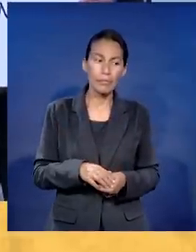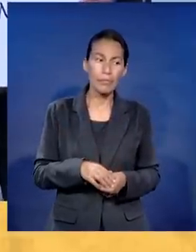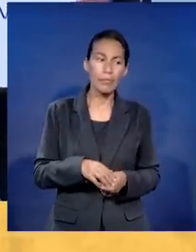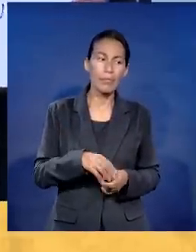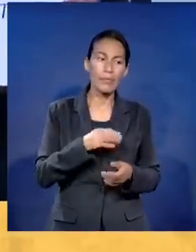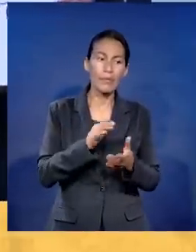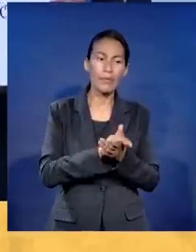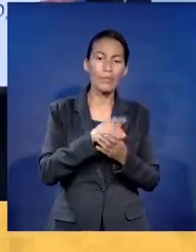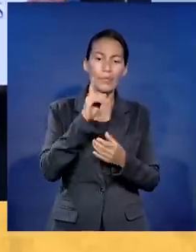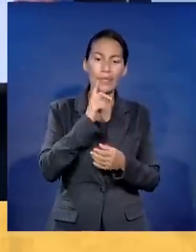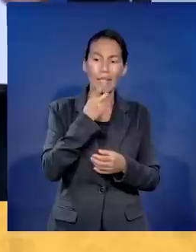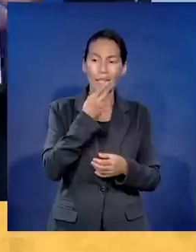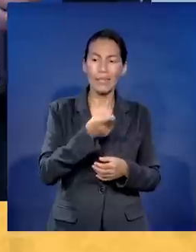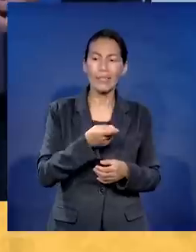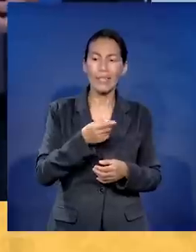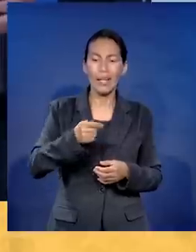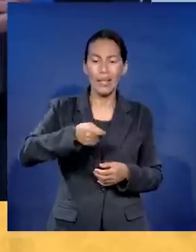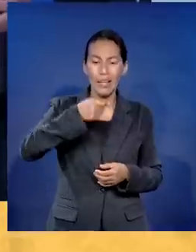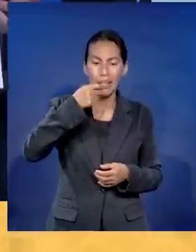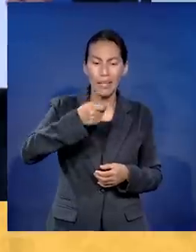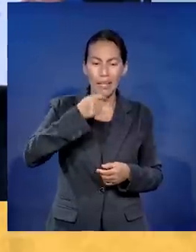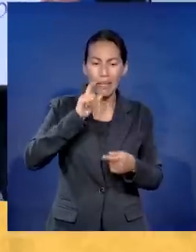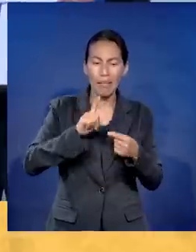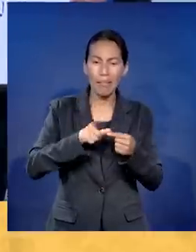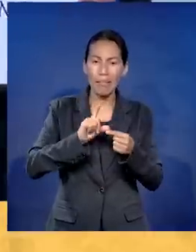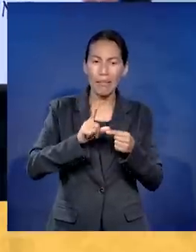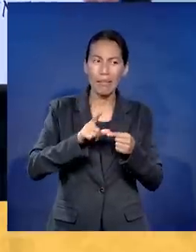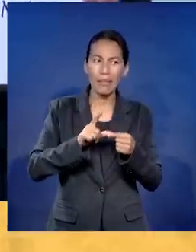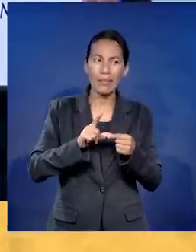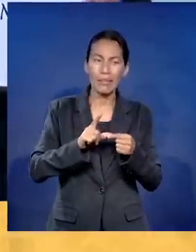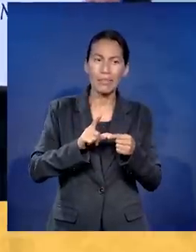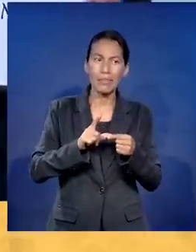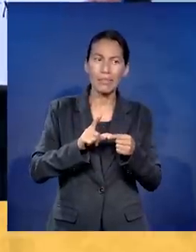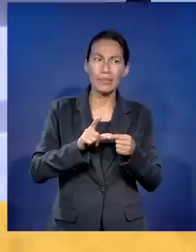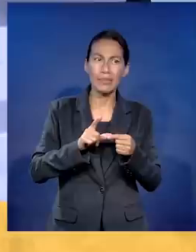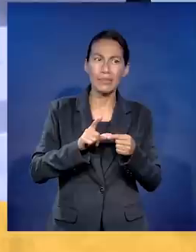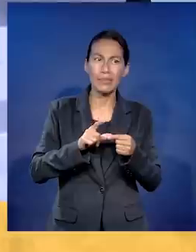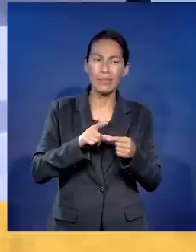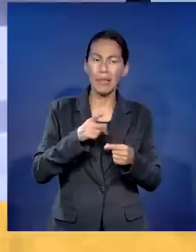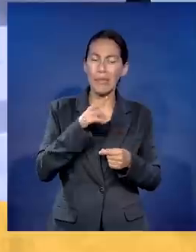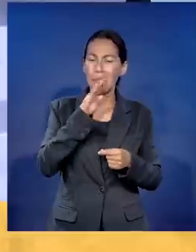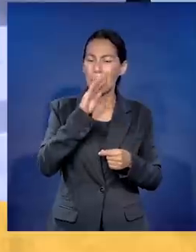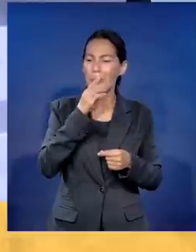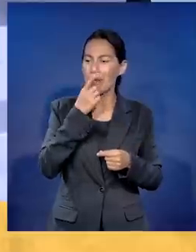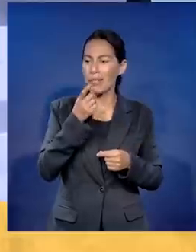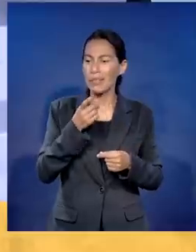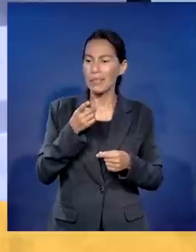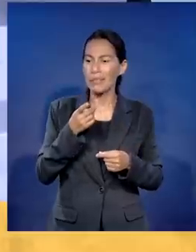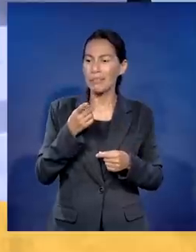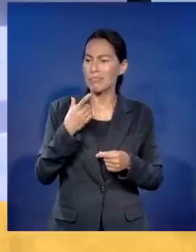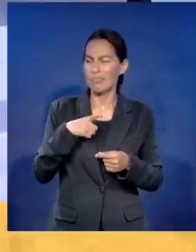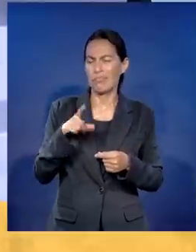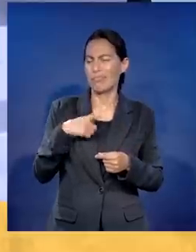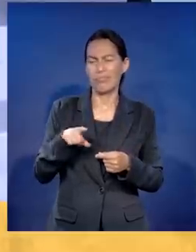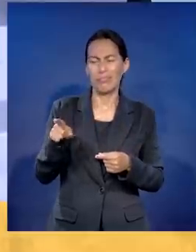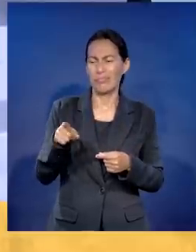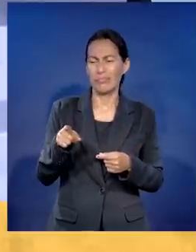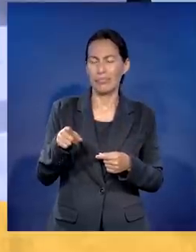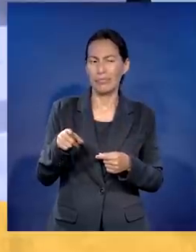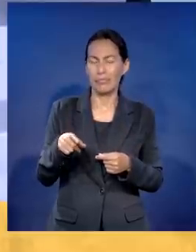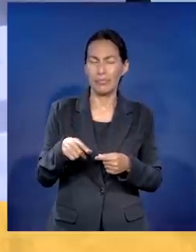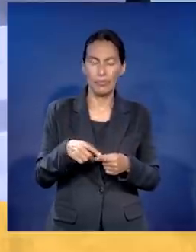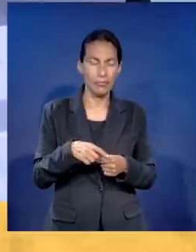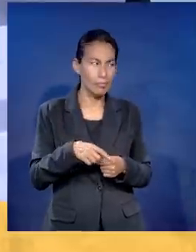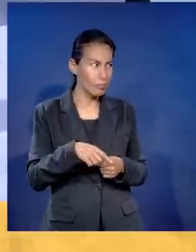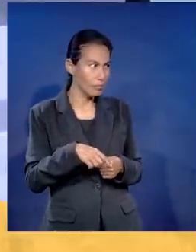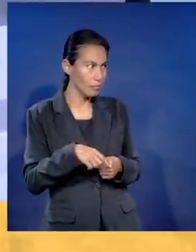mamá brinca mi hijo no le gustan las lentejas y voltea a ver mi esposa dice no te gustan ya